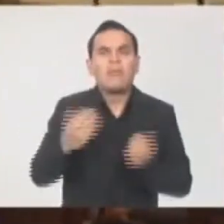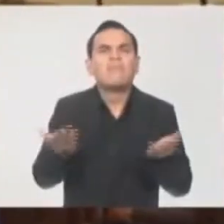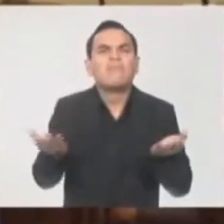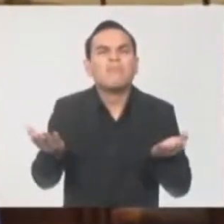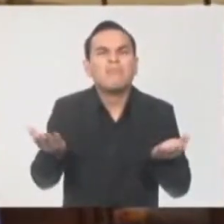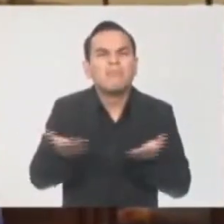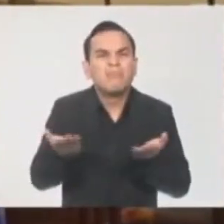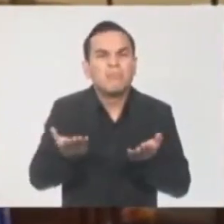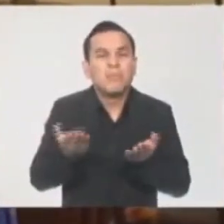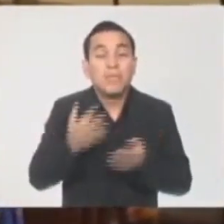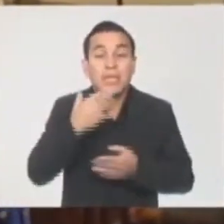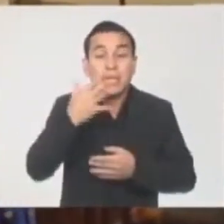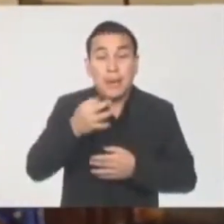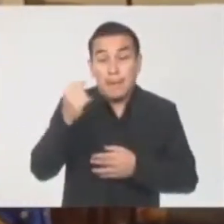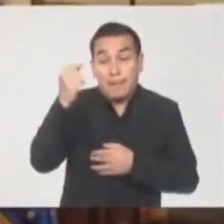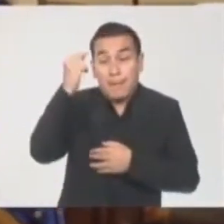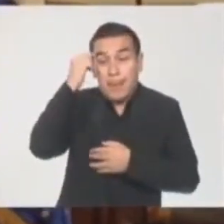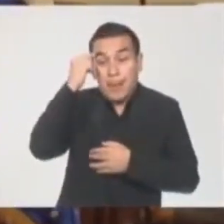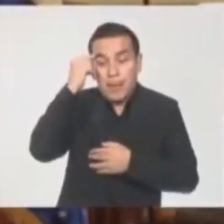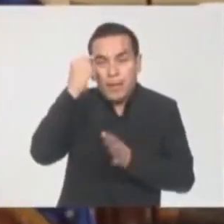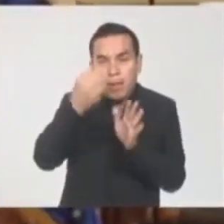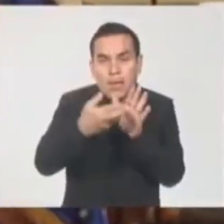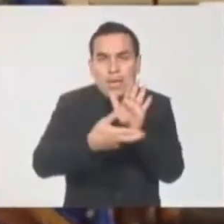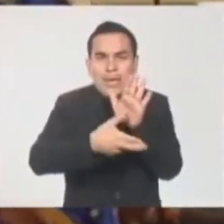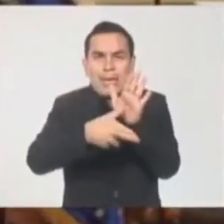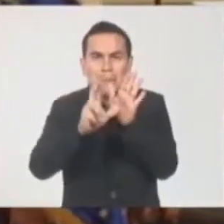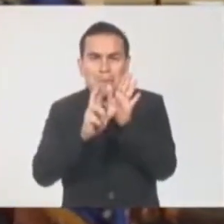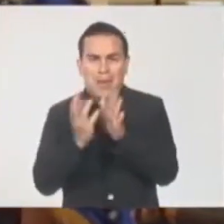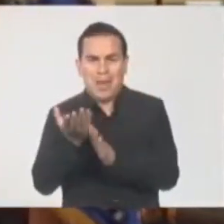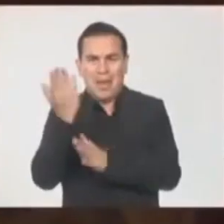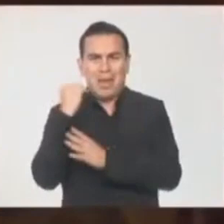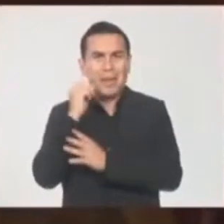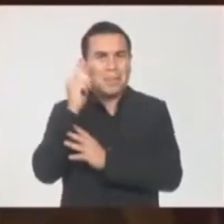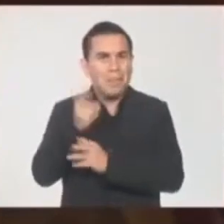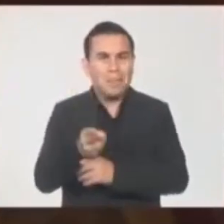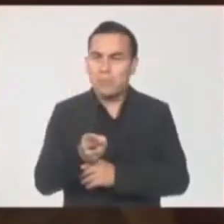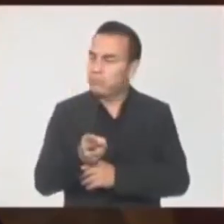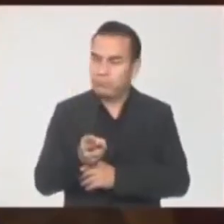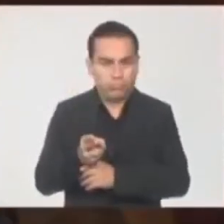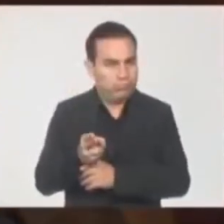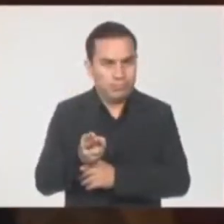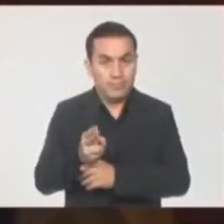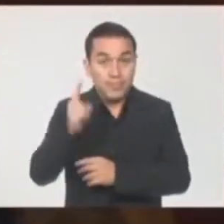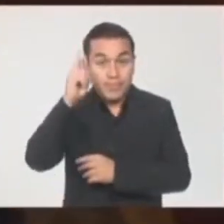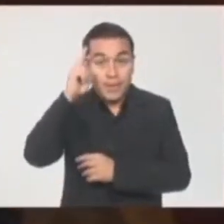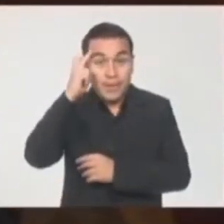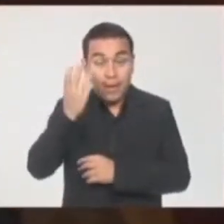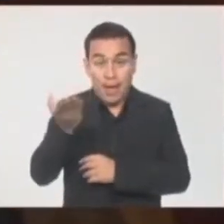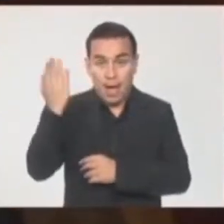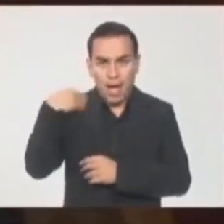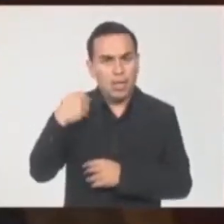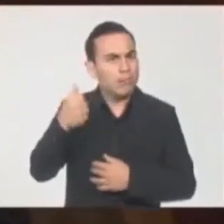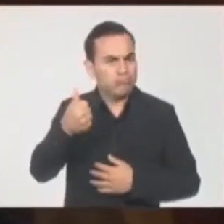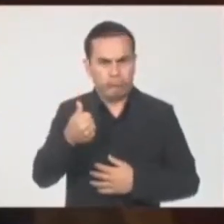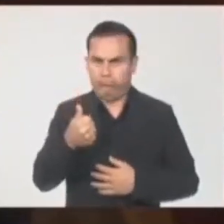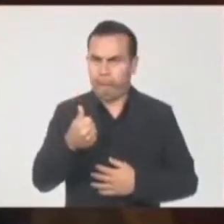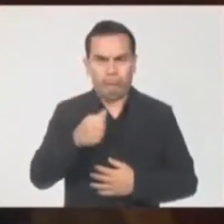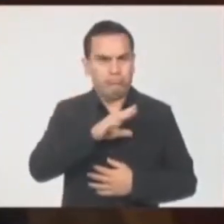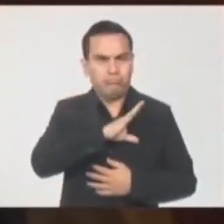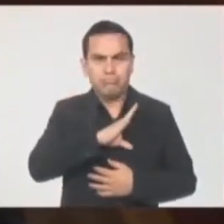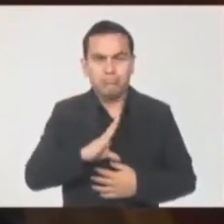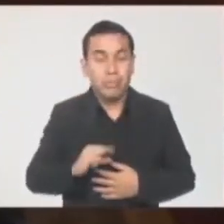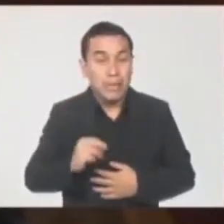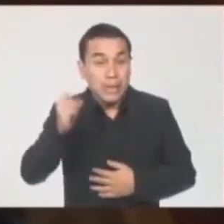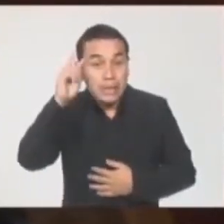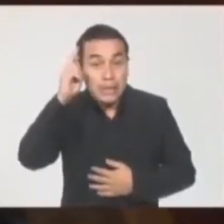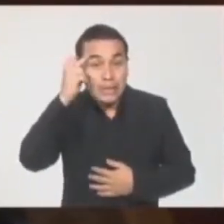él, hacen creer que deberíamos regresar a como era antes. O sea que antes estábamos bien. O sea que